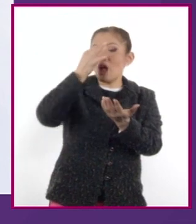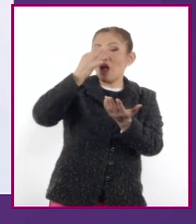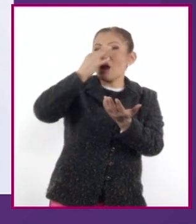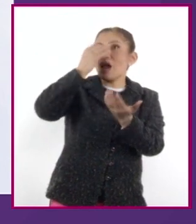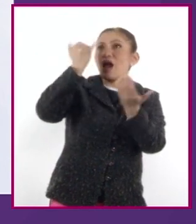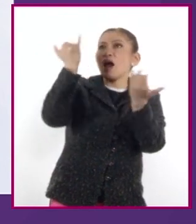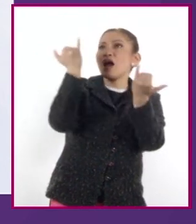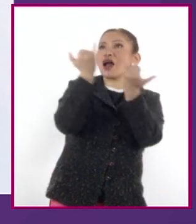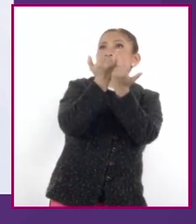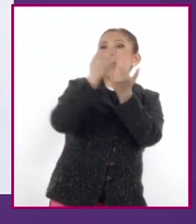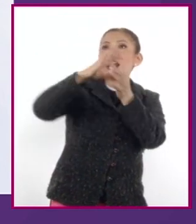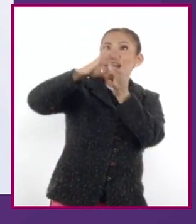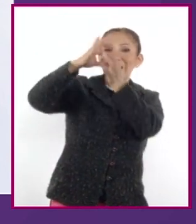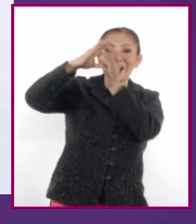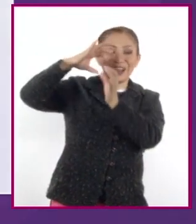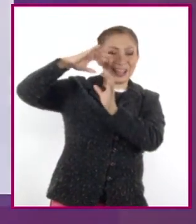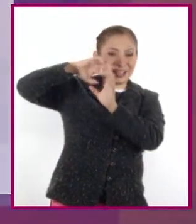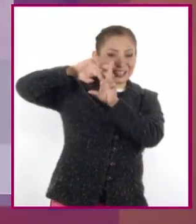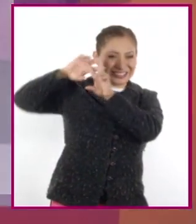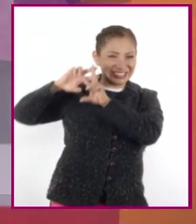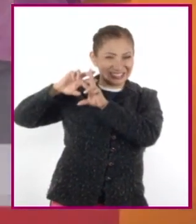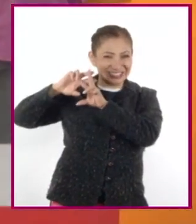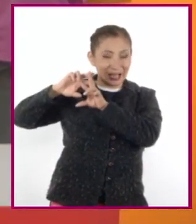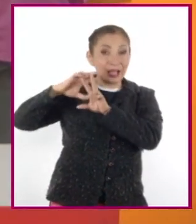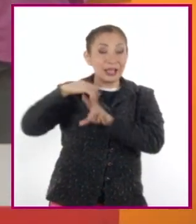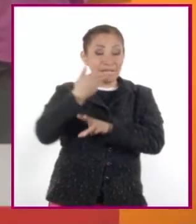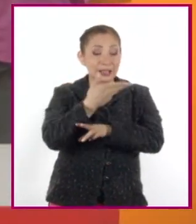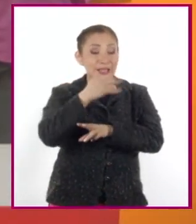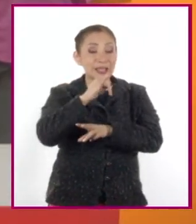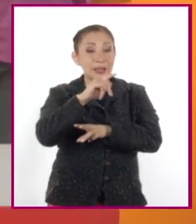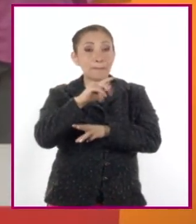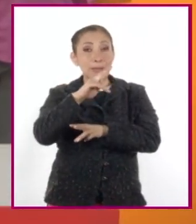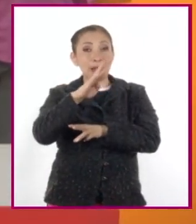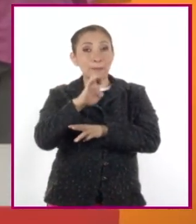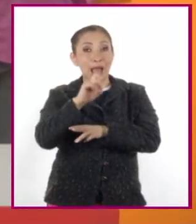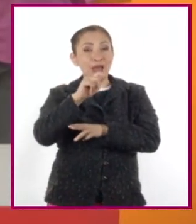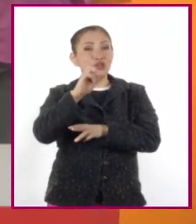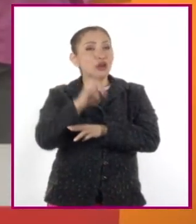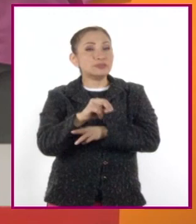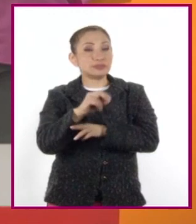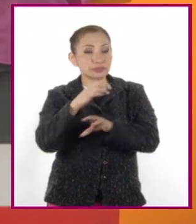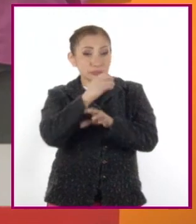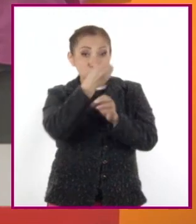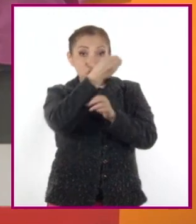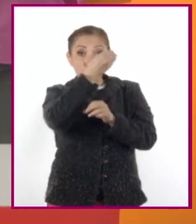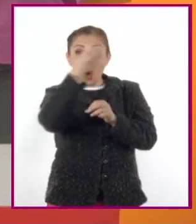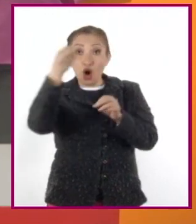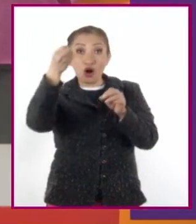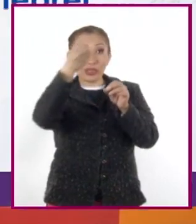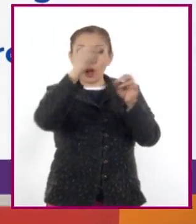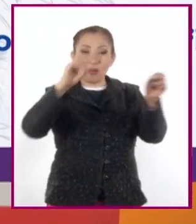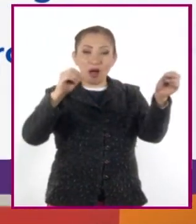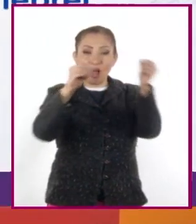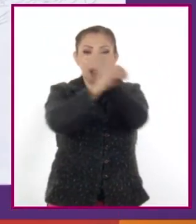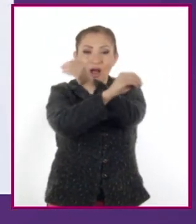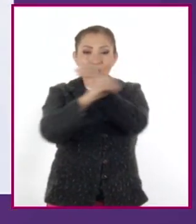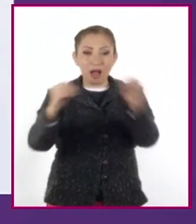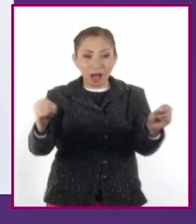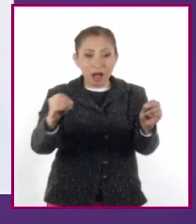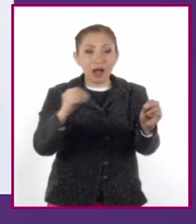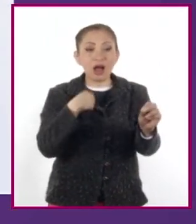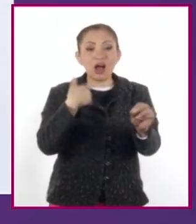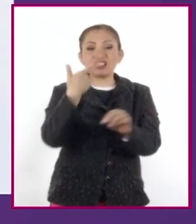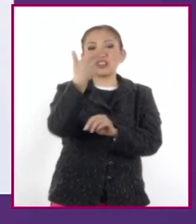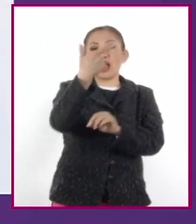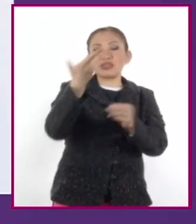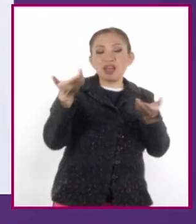rosas como estrellas. Encontramos también un hipérbaton. y que cambia el orden de la sintaxis con el verso "con